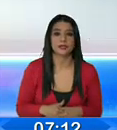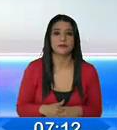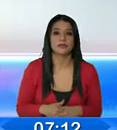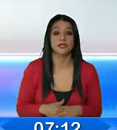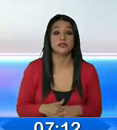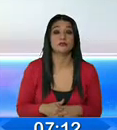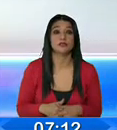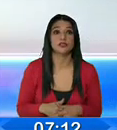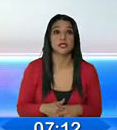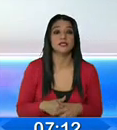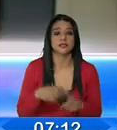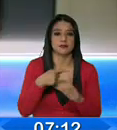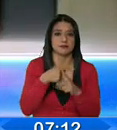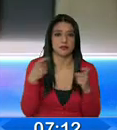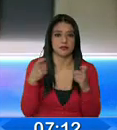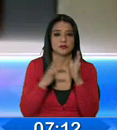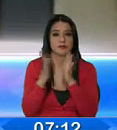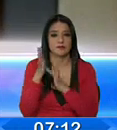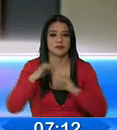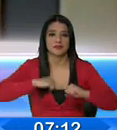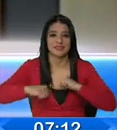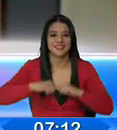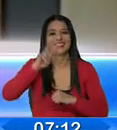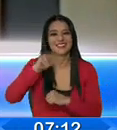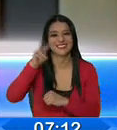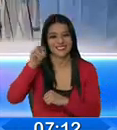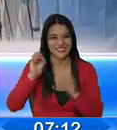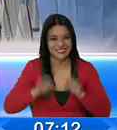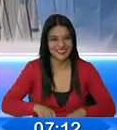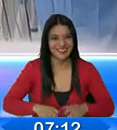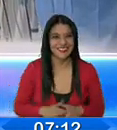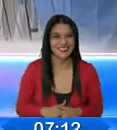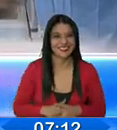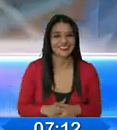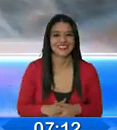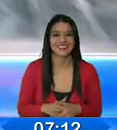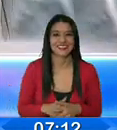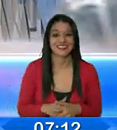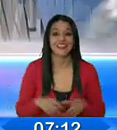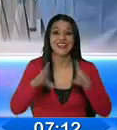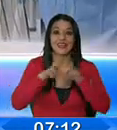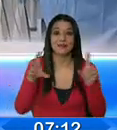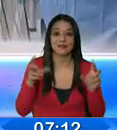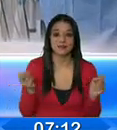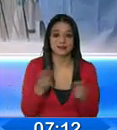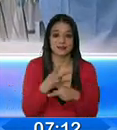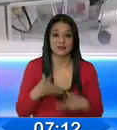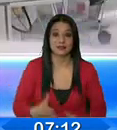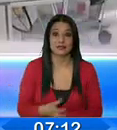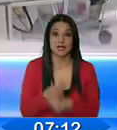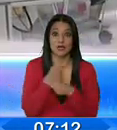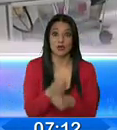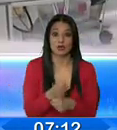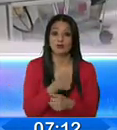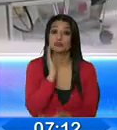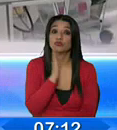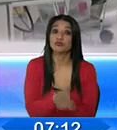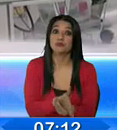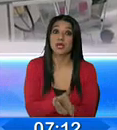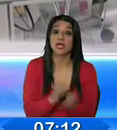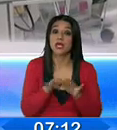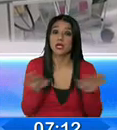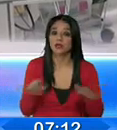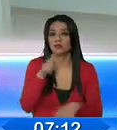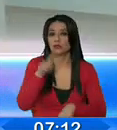marzo, abril, mayo y junio del 2020. Las aseguradoras de salud privadas no podrán suspender su cobertura